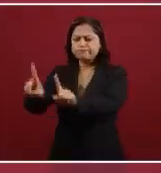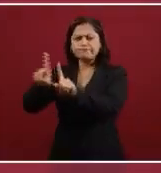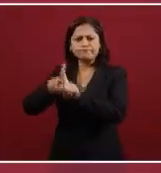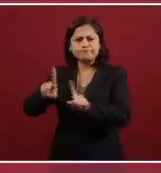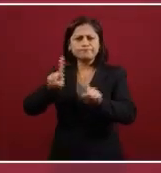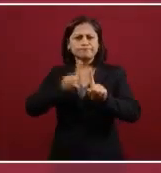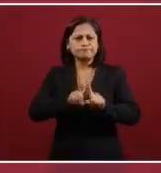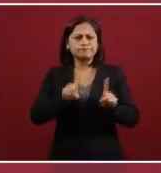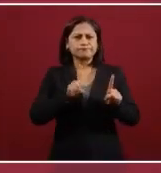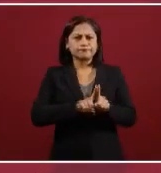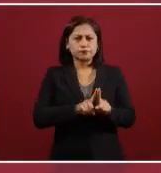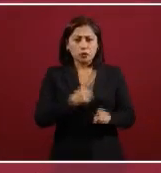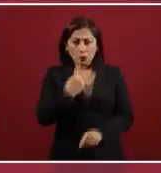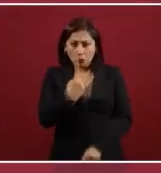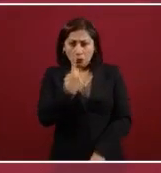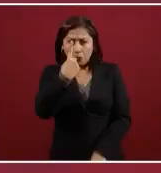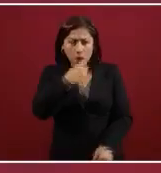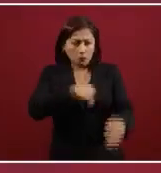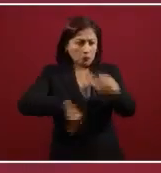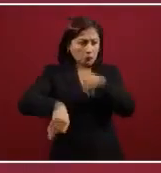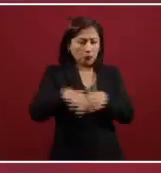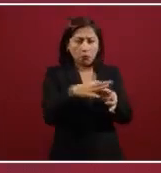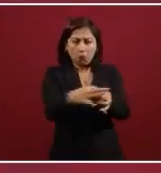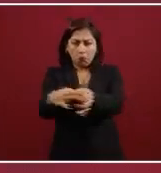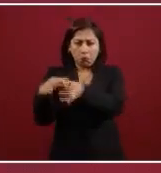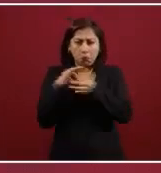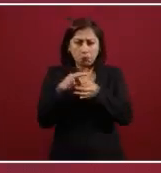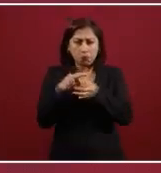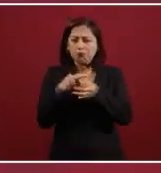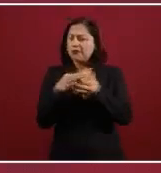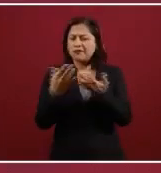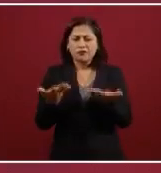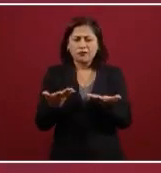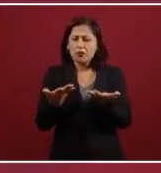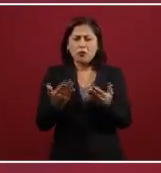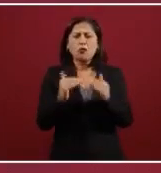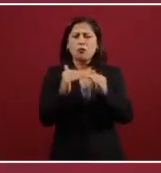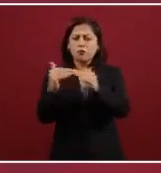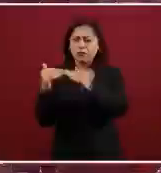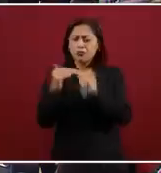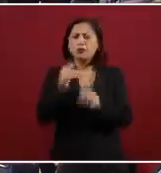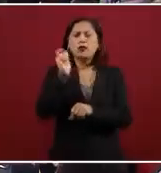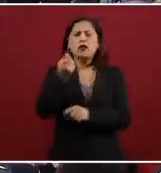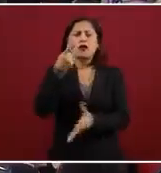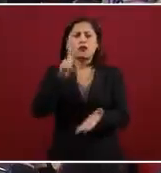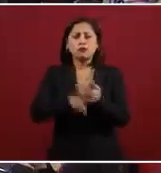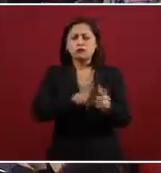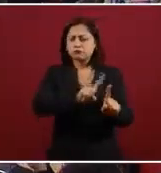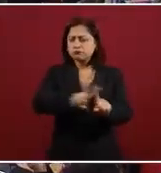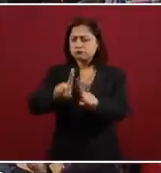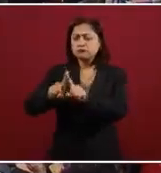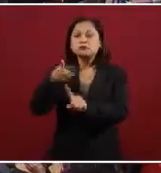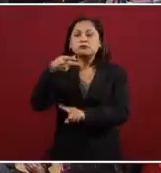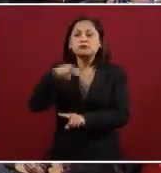es pensamiento único. Eso tiene que ver con las dictaduras.